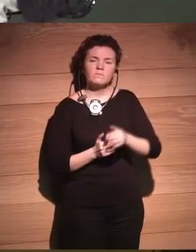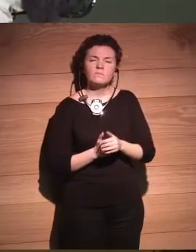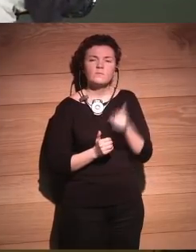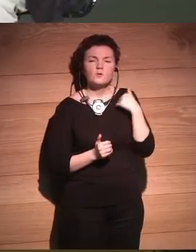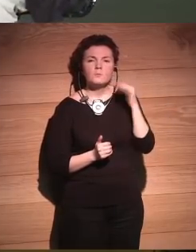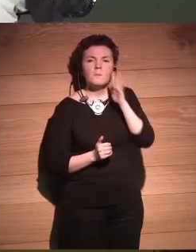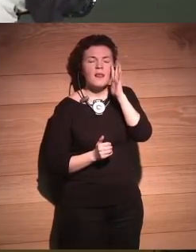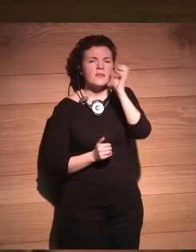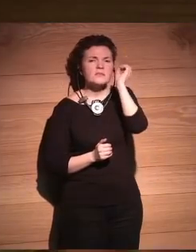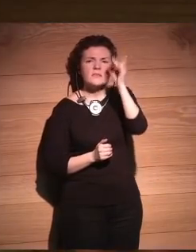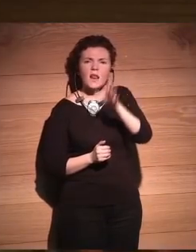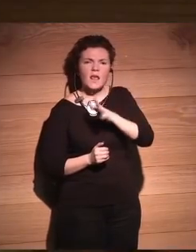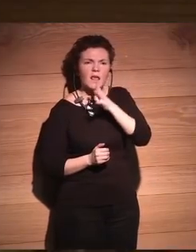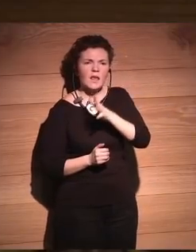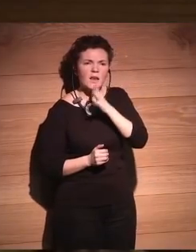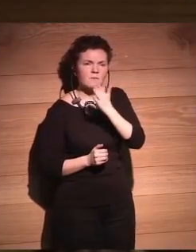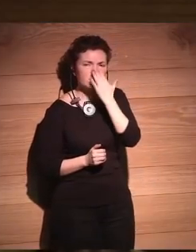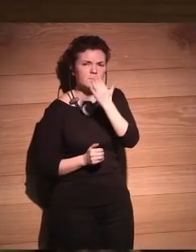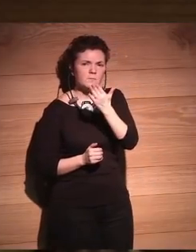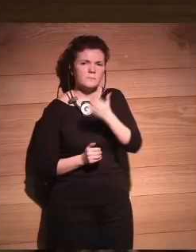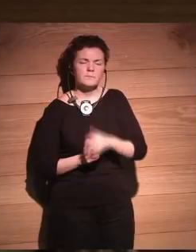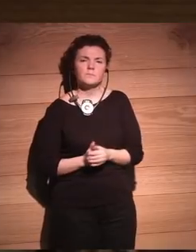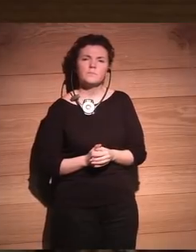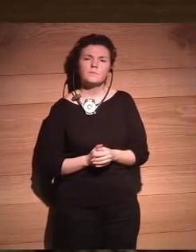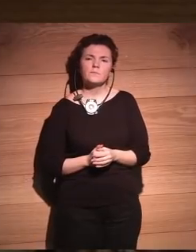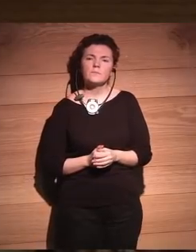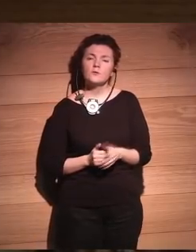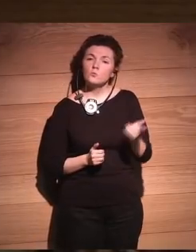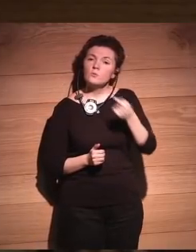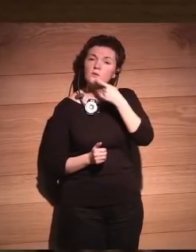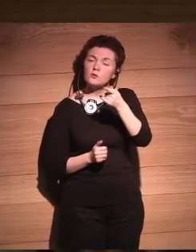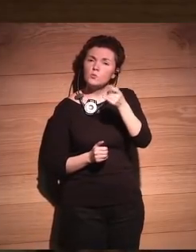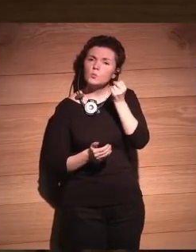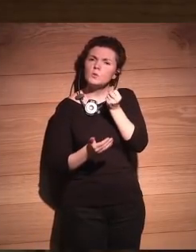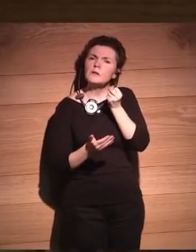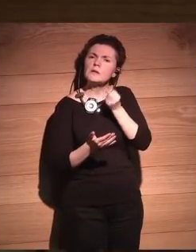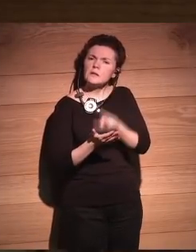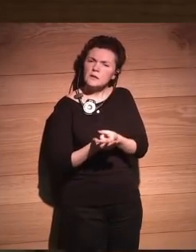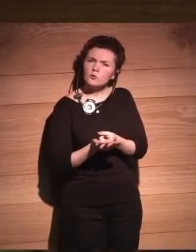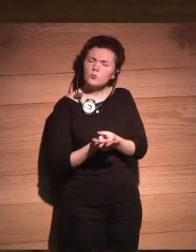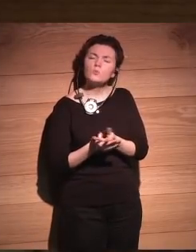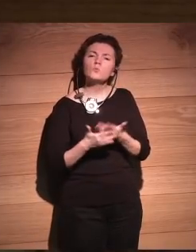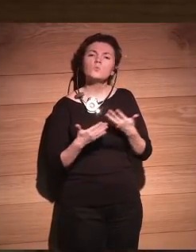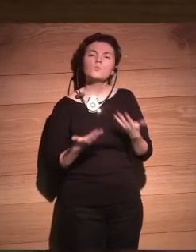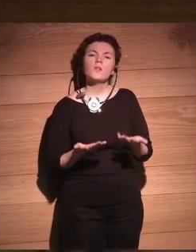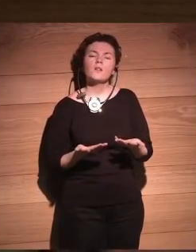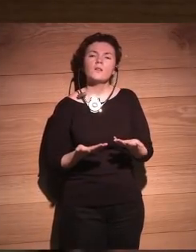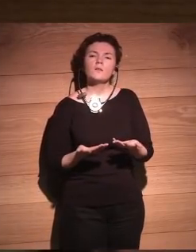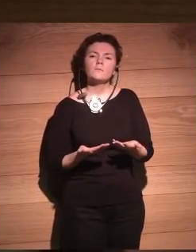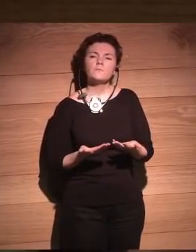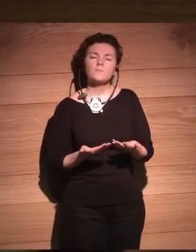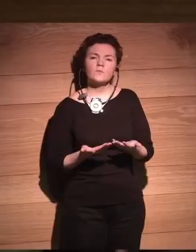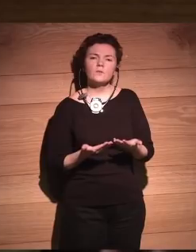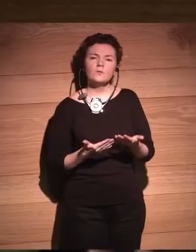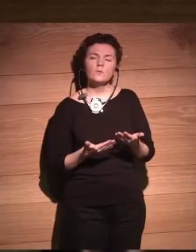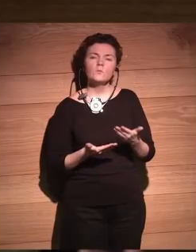ha sido una charla impresionante, la verdad. Han mencionado que uno de los retos es